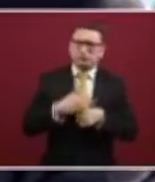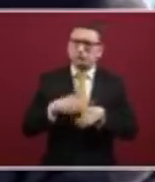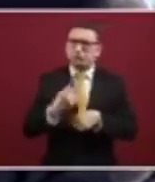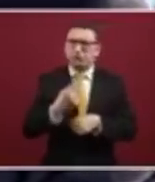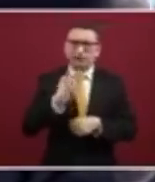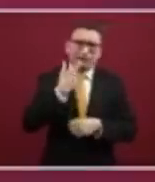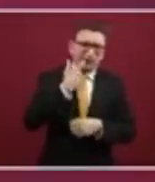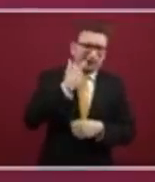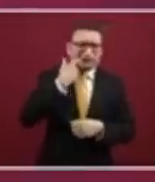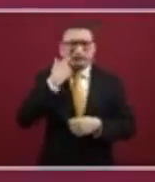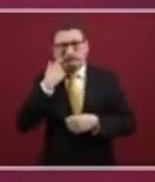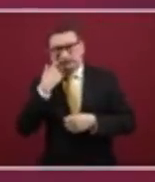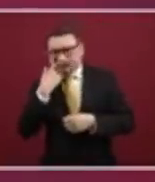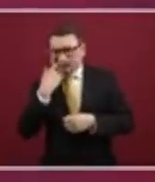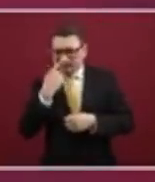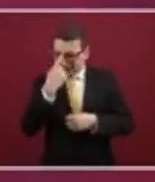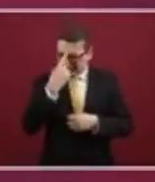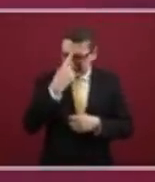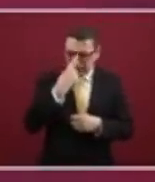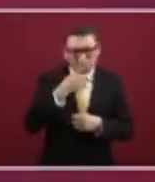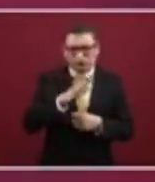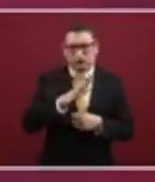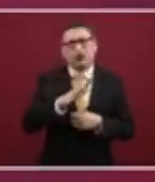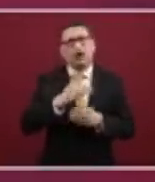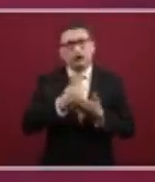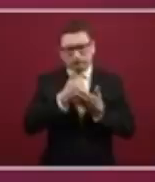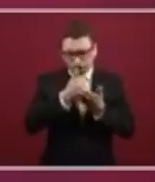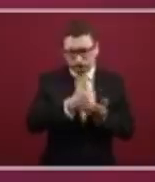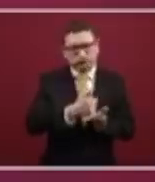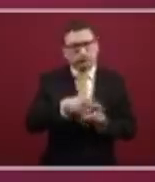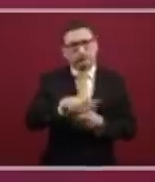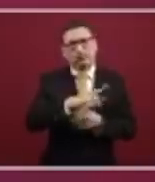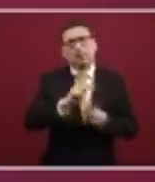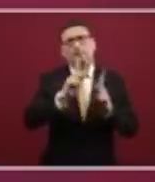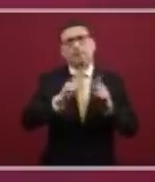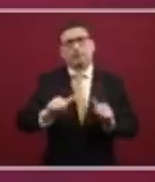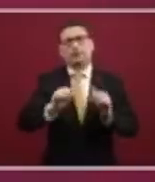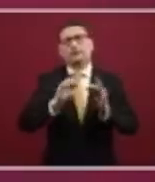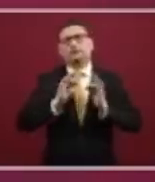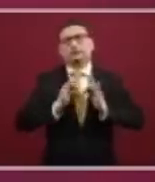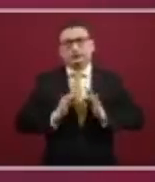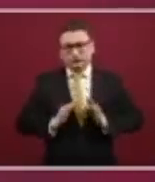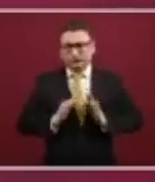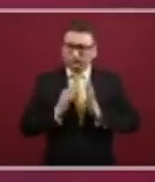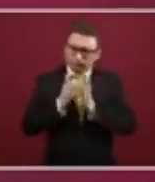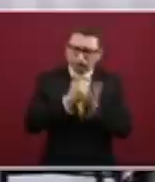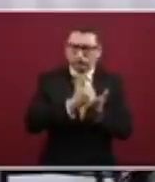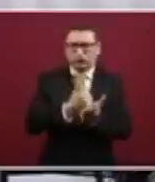de garantizar la paz, la tranquilidad, porque la adicción